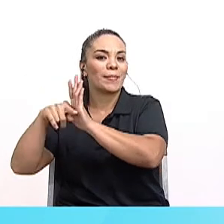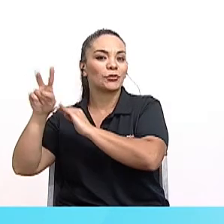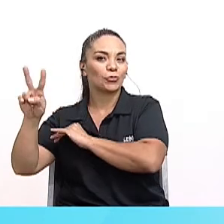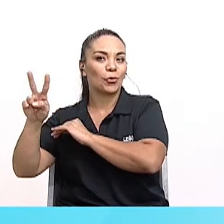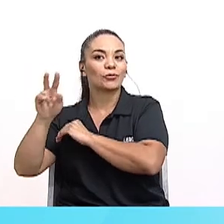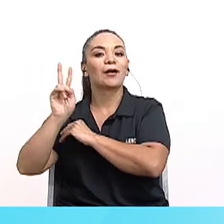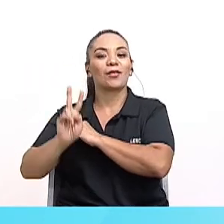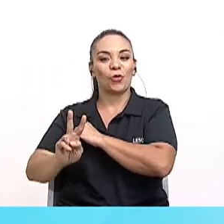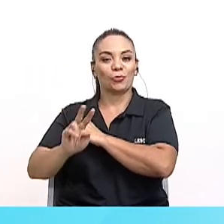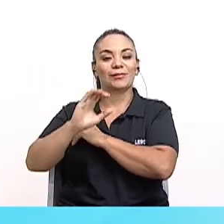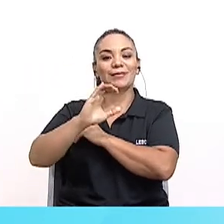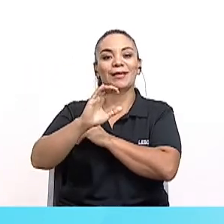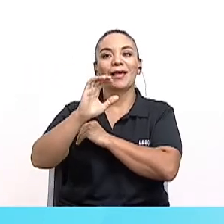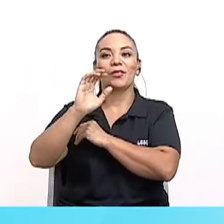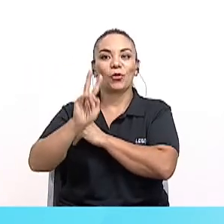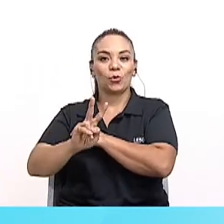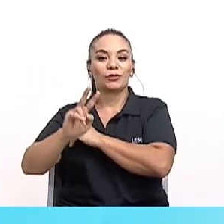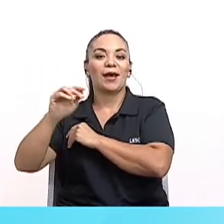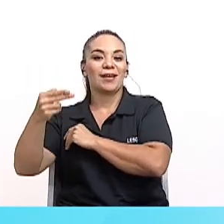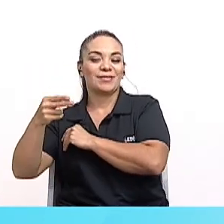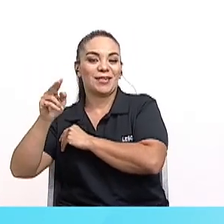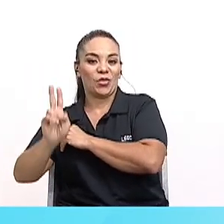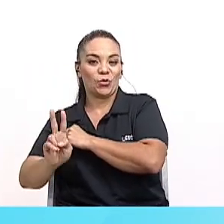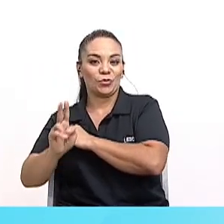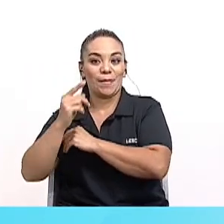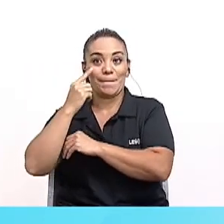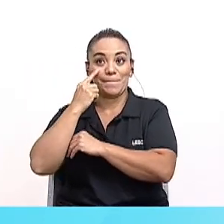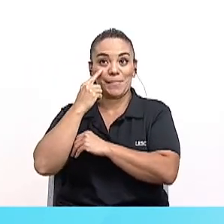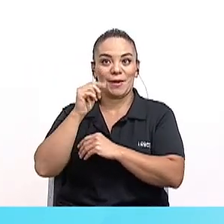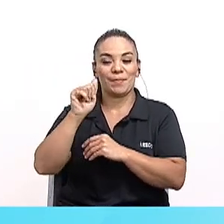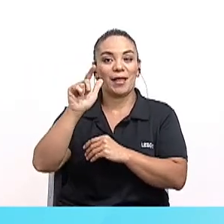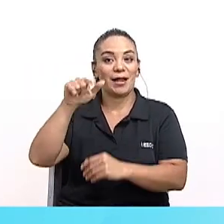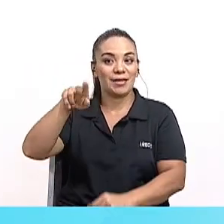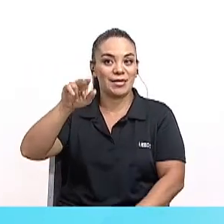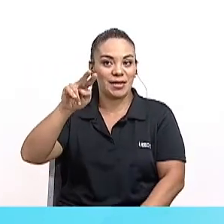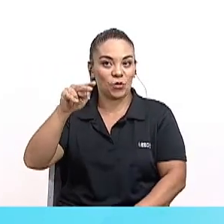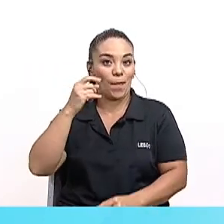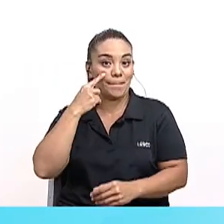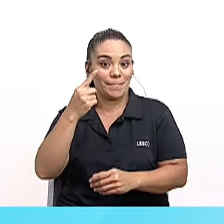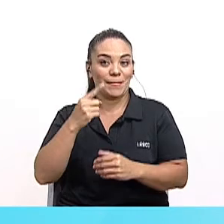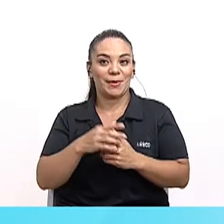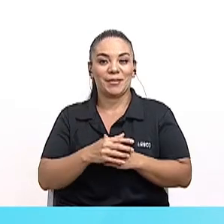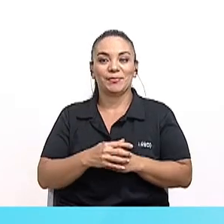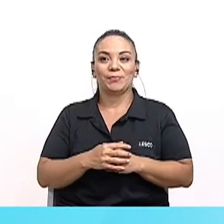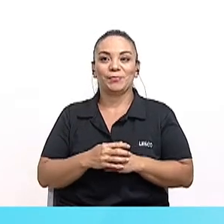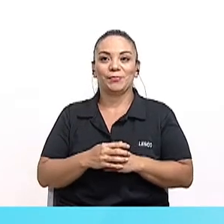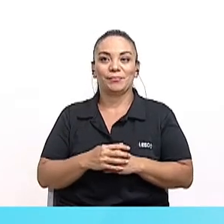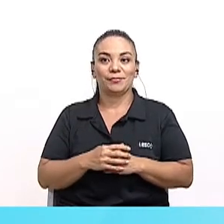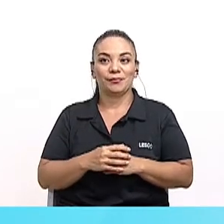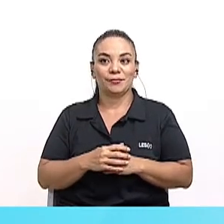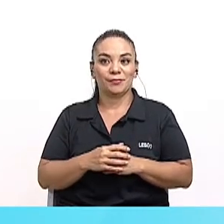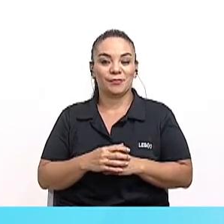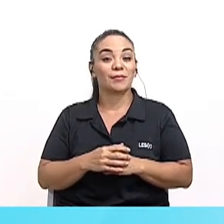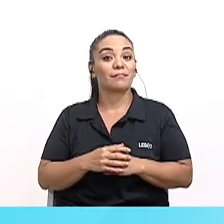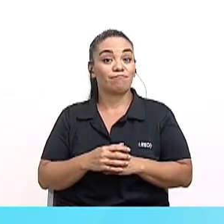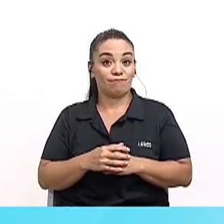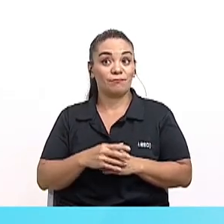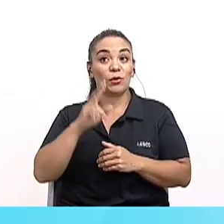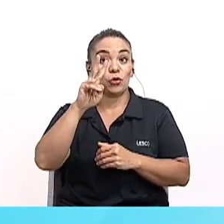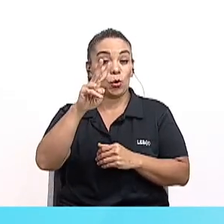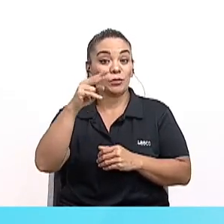2. Voy a formar el alquino parecido al anterior, pero ahora comenzando por el alqueno, también voy a quitarle 2